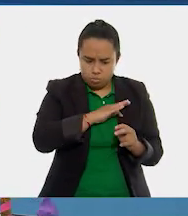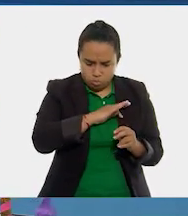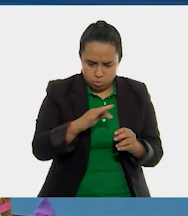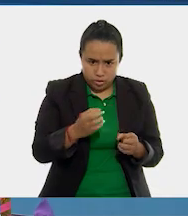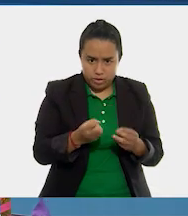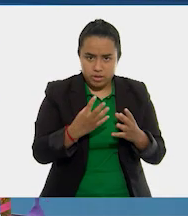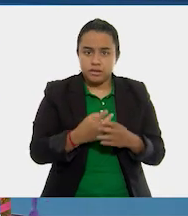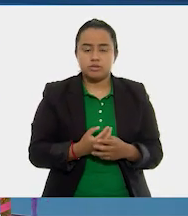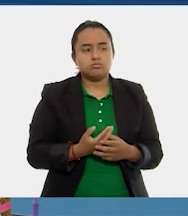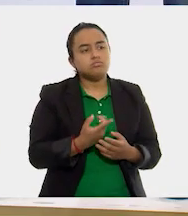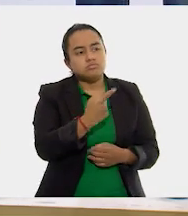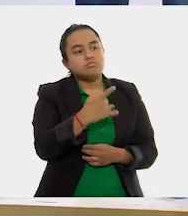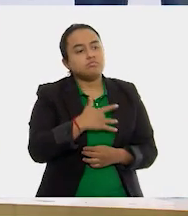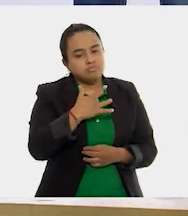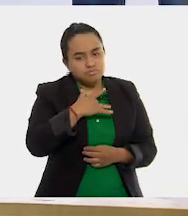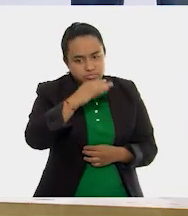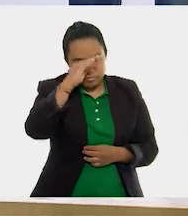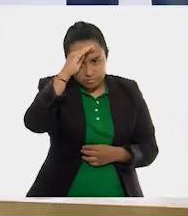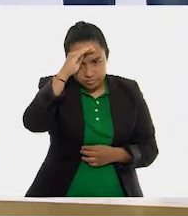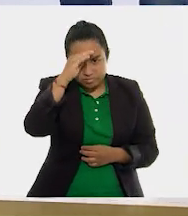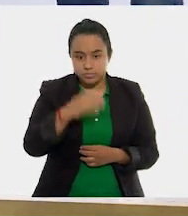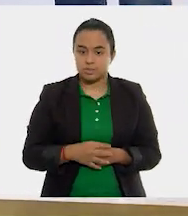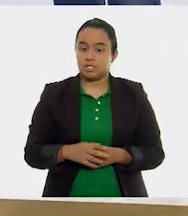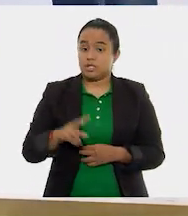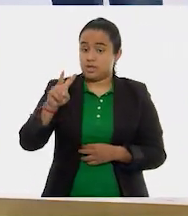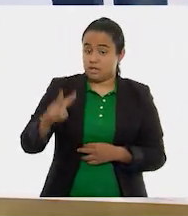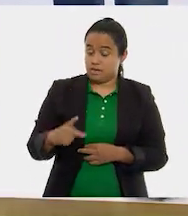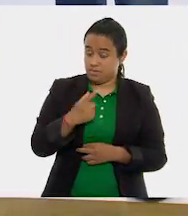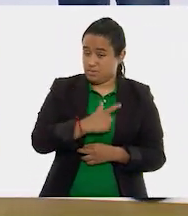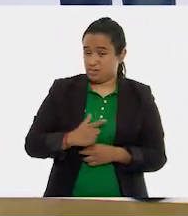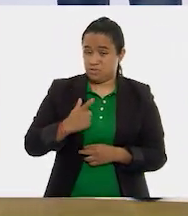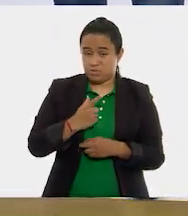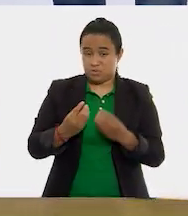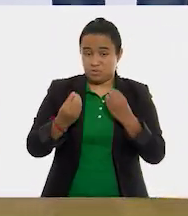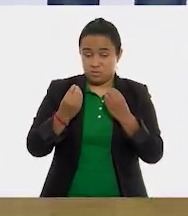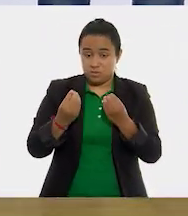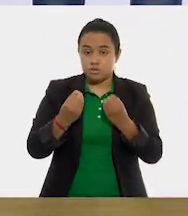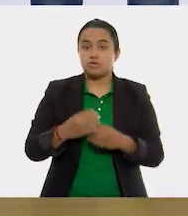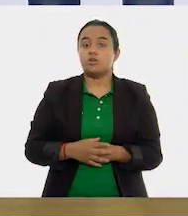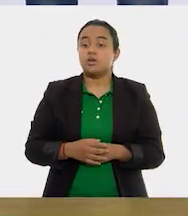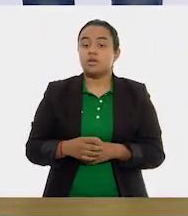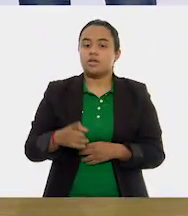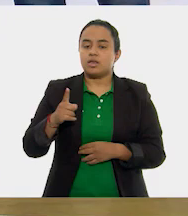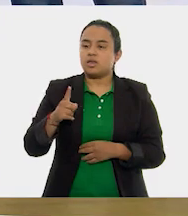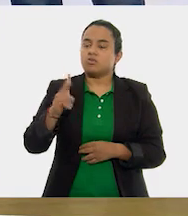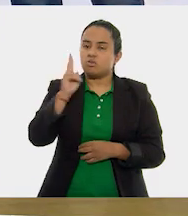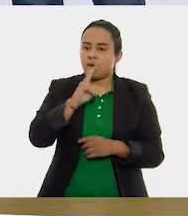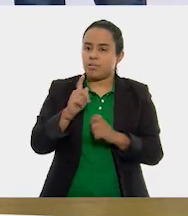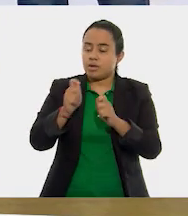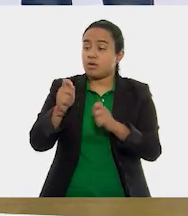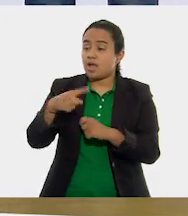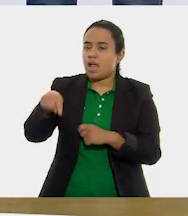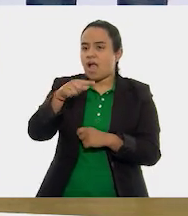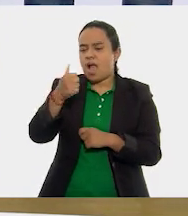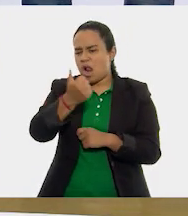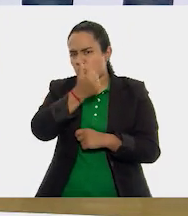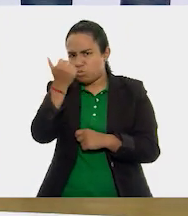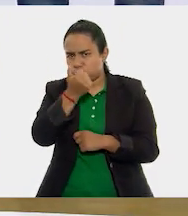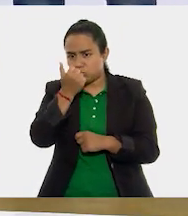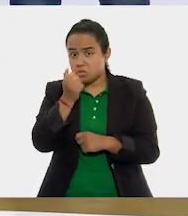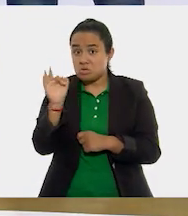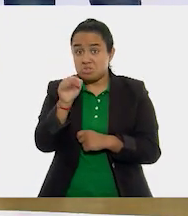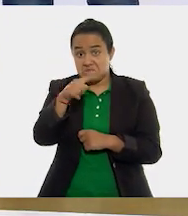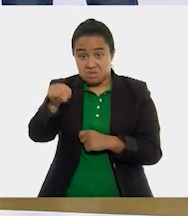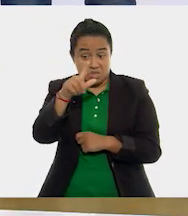puedes platicar de esto? ¿Qué te pareció, Juan Carlos? Me gustó muchísimo, maestra, y creo que esto puede también ser un buen reto. Si los alumnos y las alumnas en casita lo